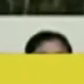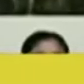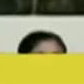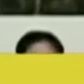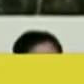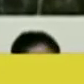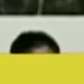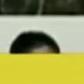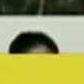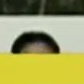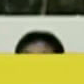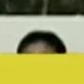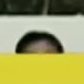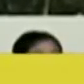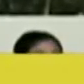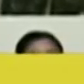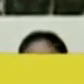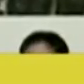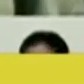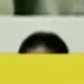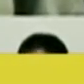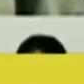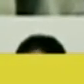hoy continúan más vigentes que nunca.